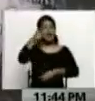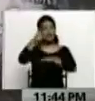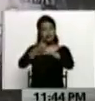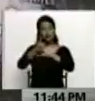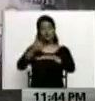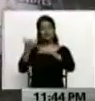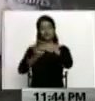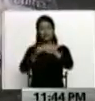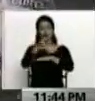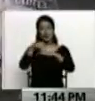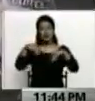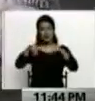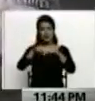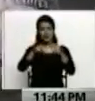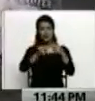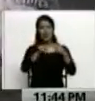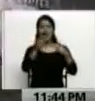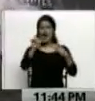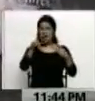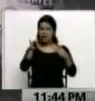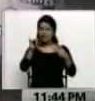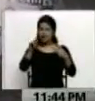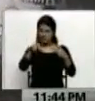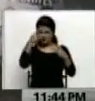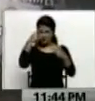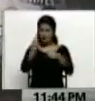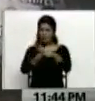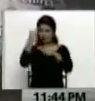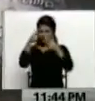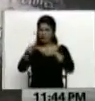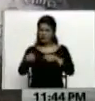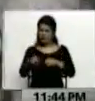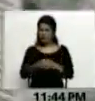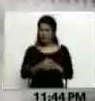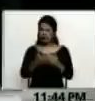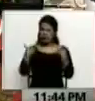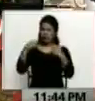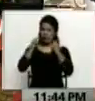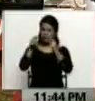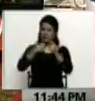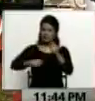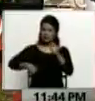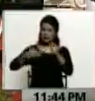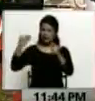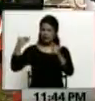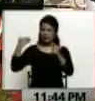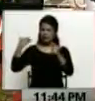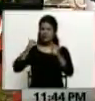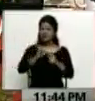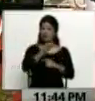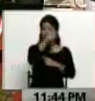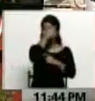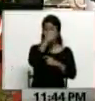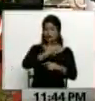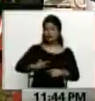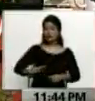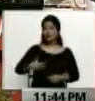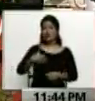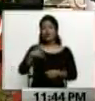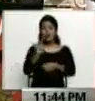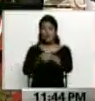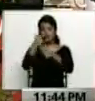de del inti también Adán también verdad Ah Adán fue